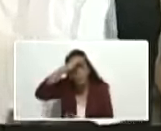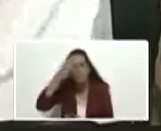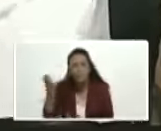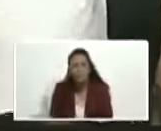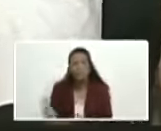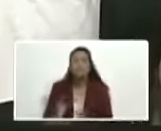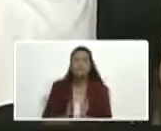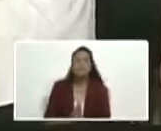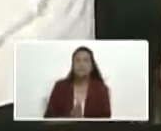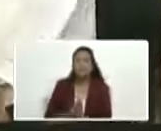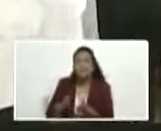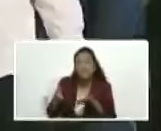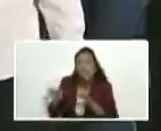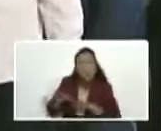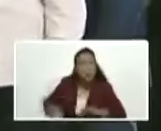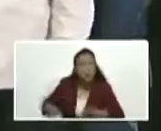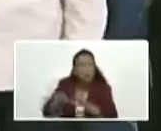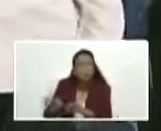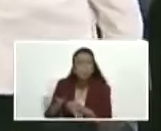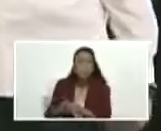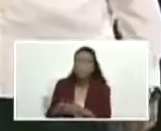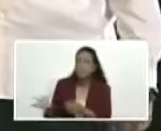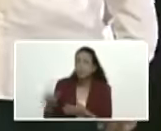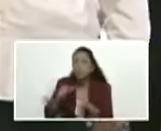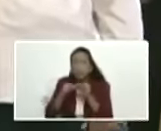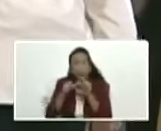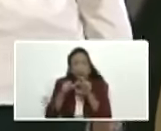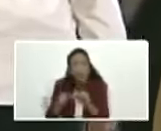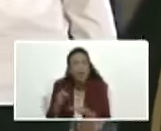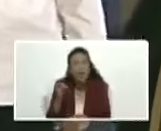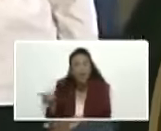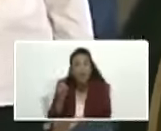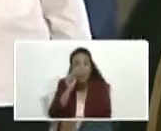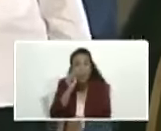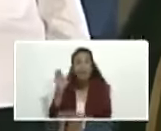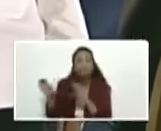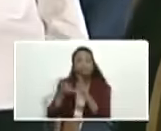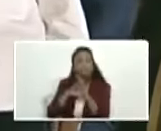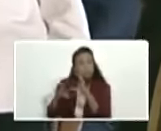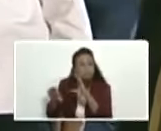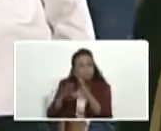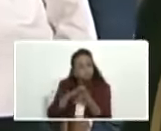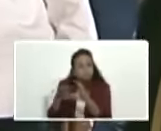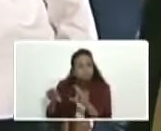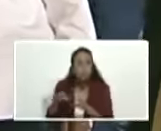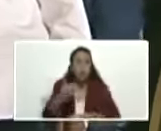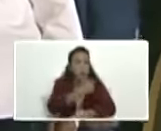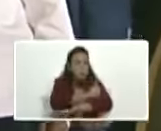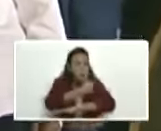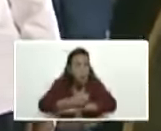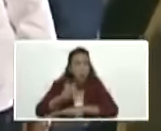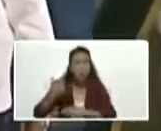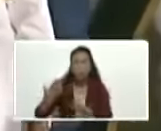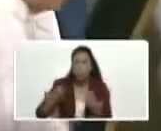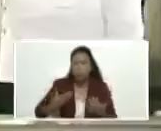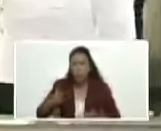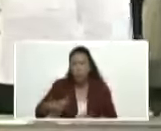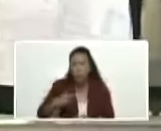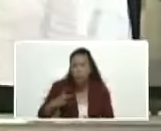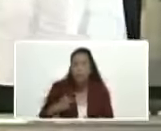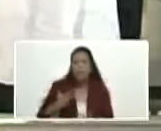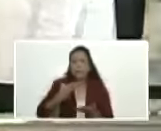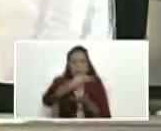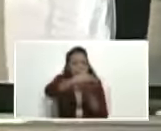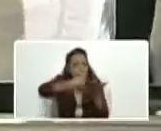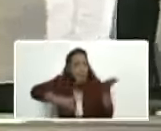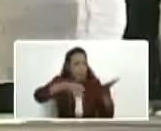del presidente colombiano Gustavo Petro. Continúa esta conversación entre ambos presidentes en esta hoja de